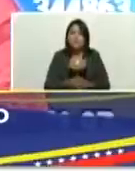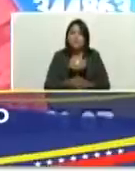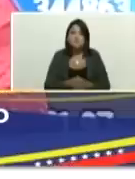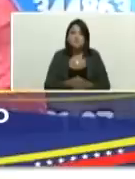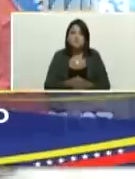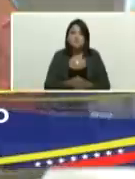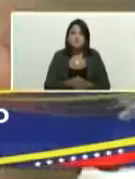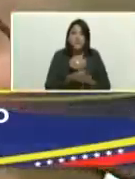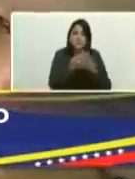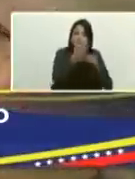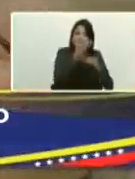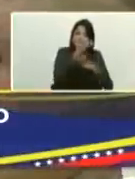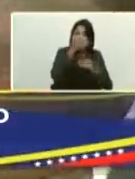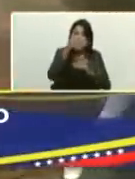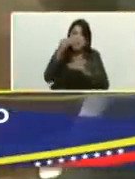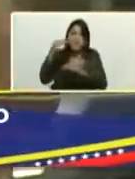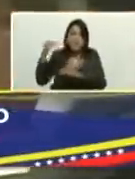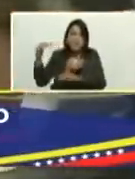periodo